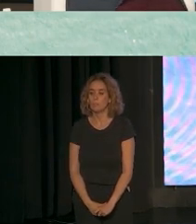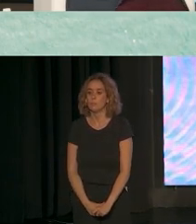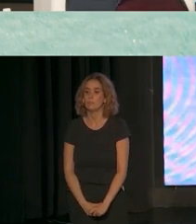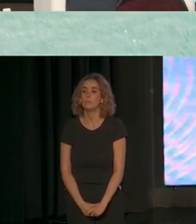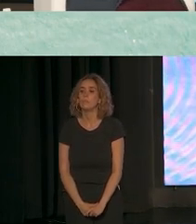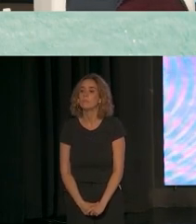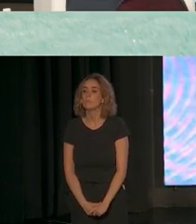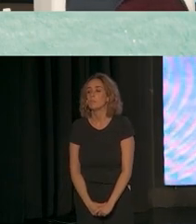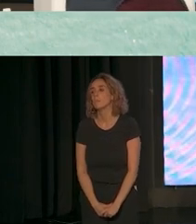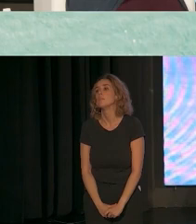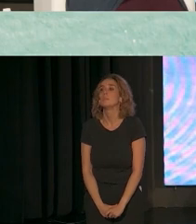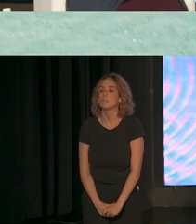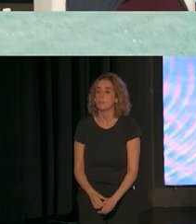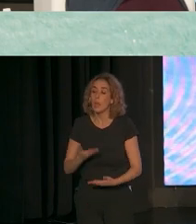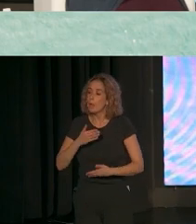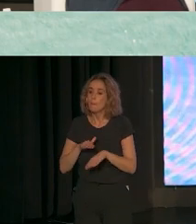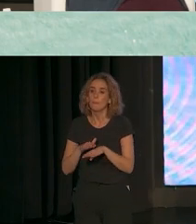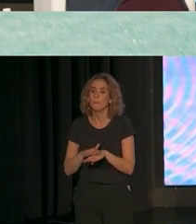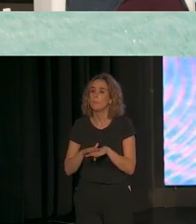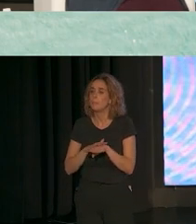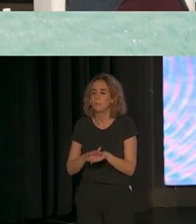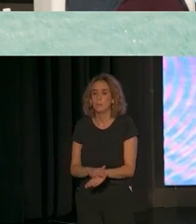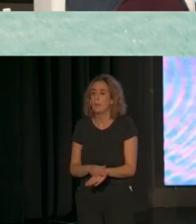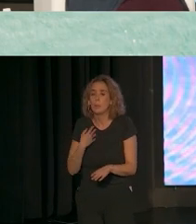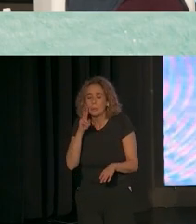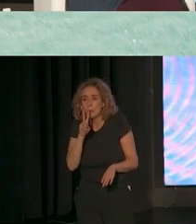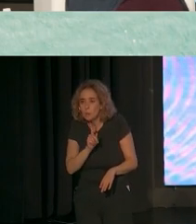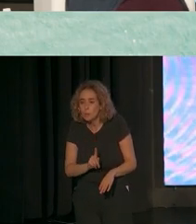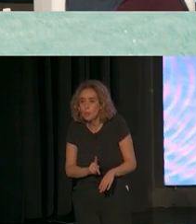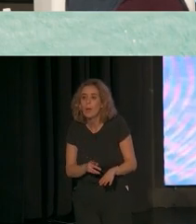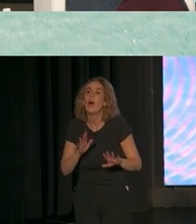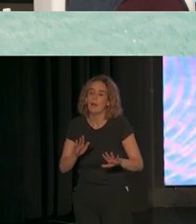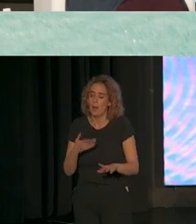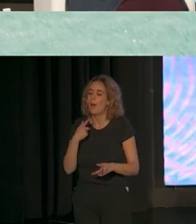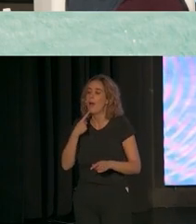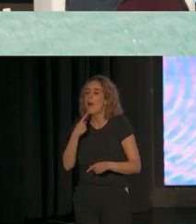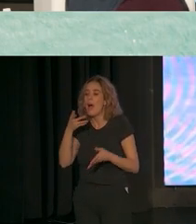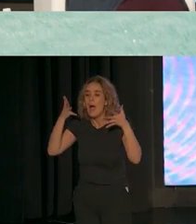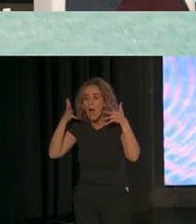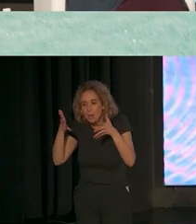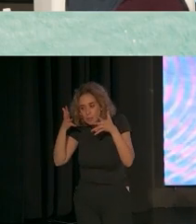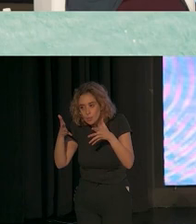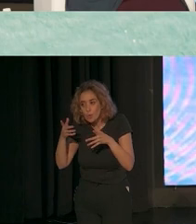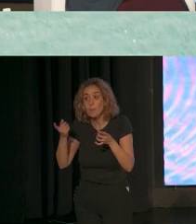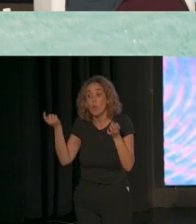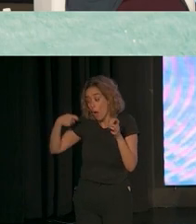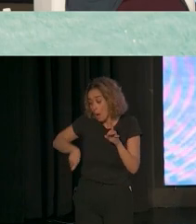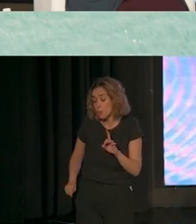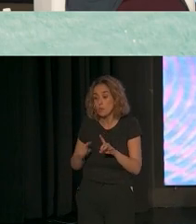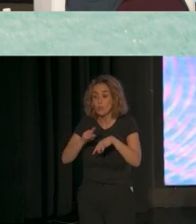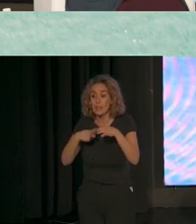es ayudar, perdonar porque no lo veo, a proporcionar asesoramiento a los profesionales